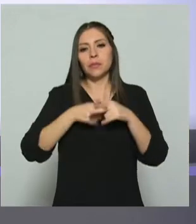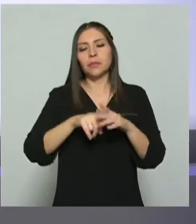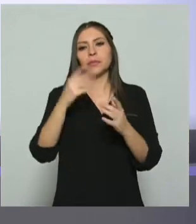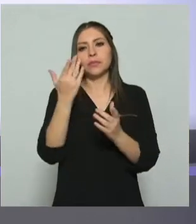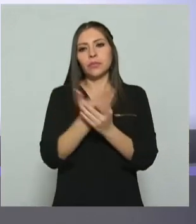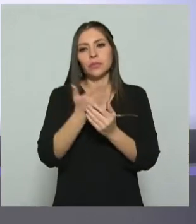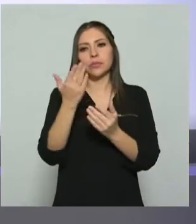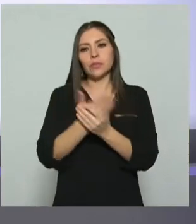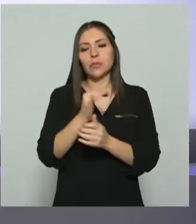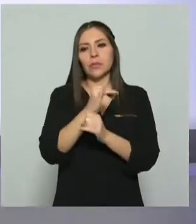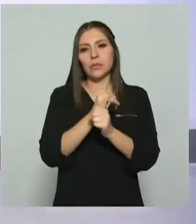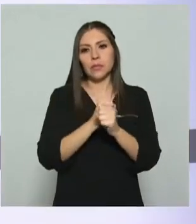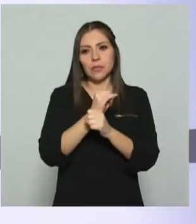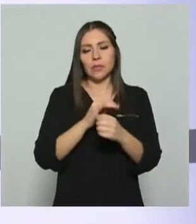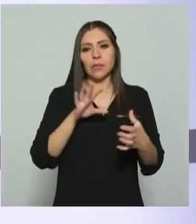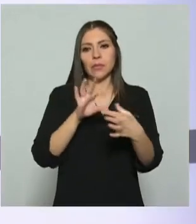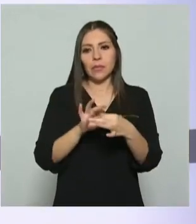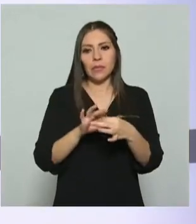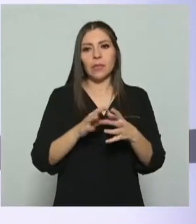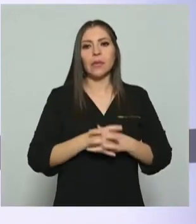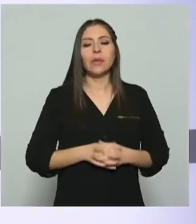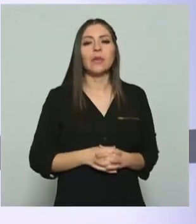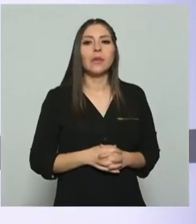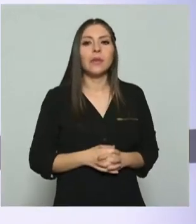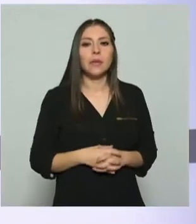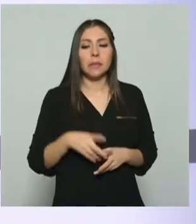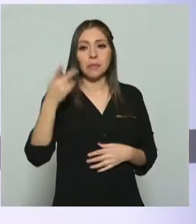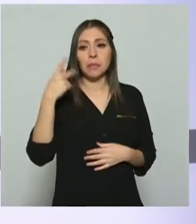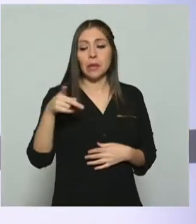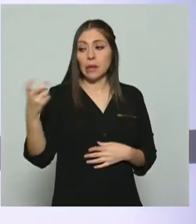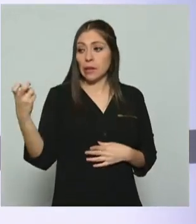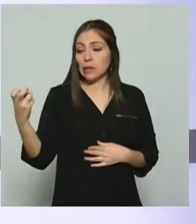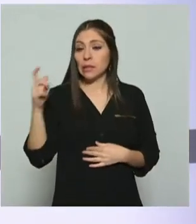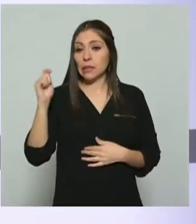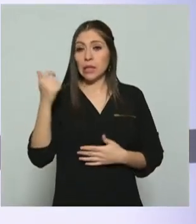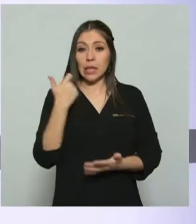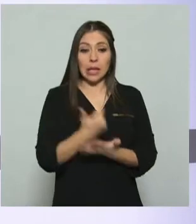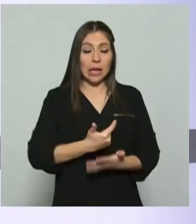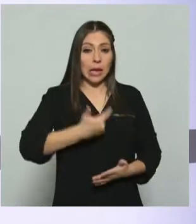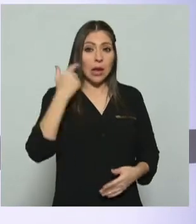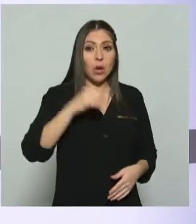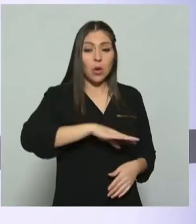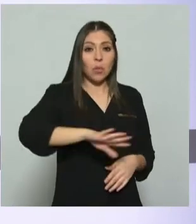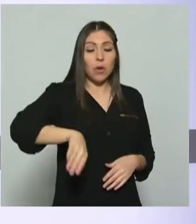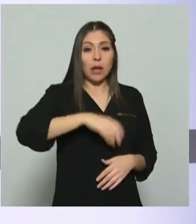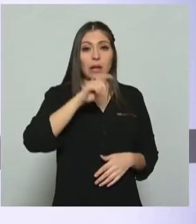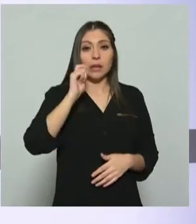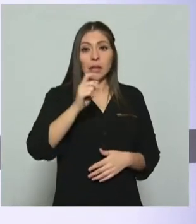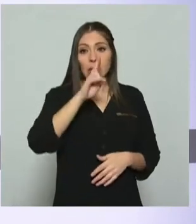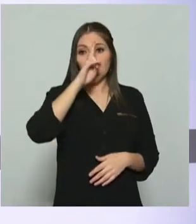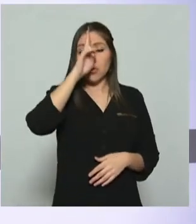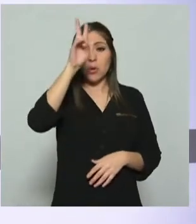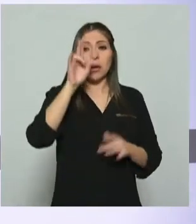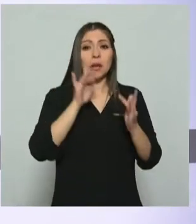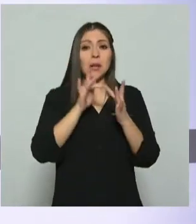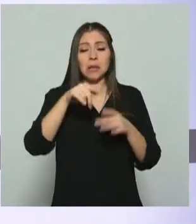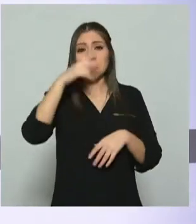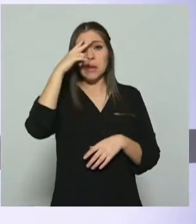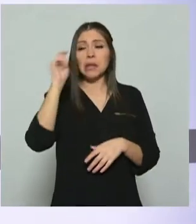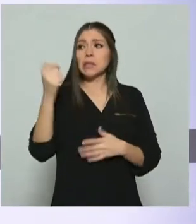investigación y la vinculación. Pero no es un delito grave ni un delito de persecución oficiosa la violencia digital en